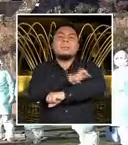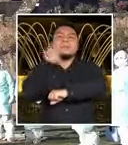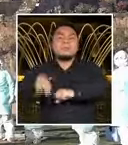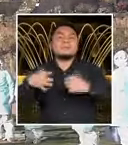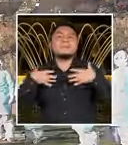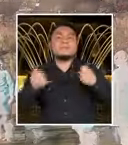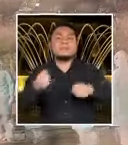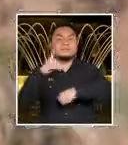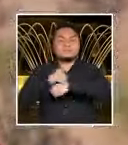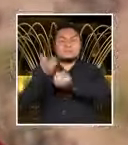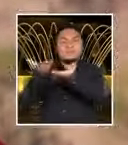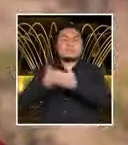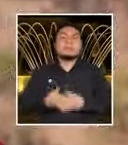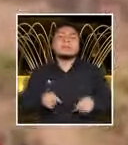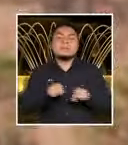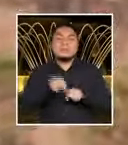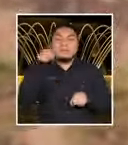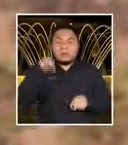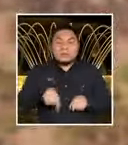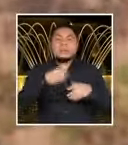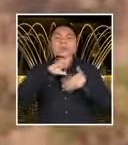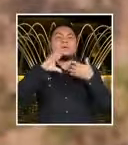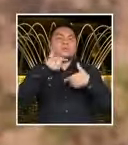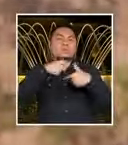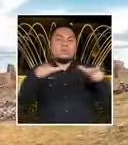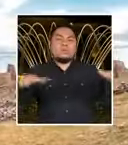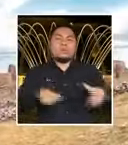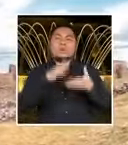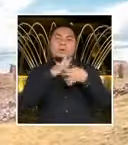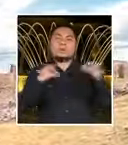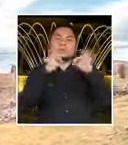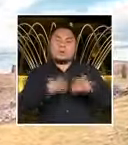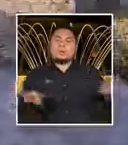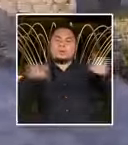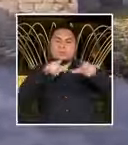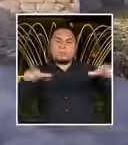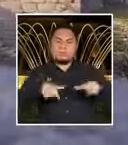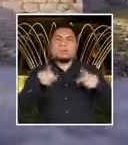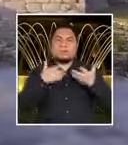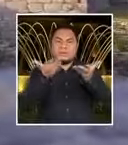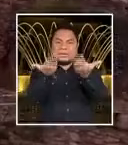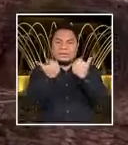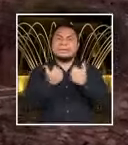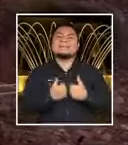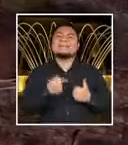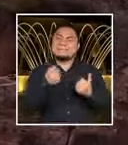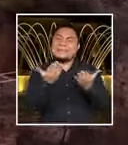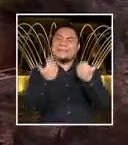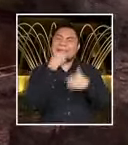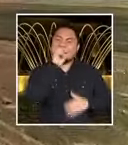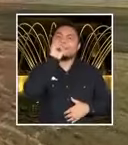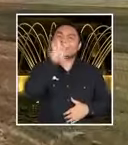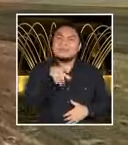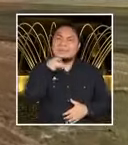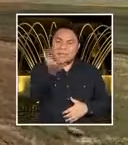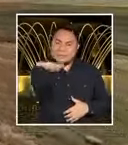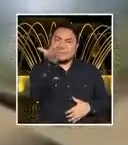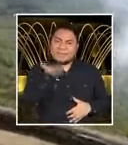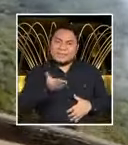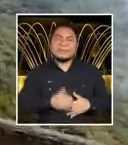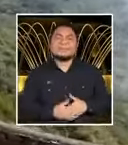de la salud, en este sitio histórico del Coricancha, queremos convocarlos, queremos decirles e